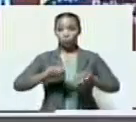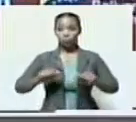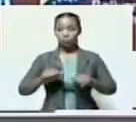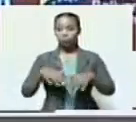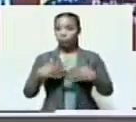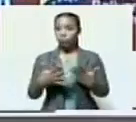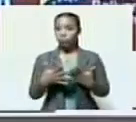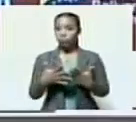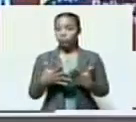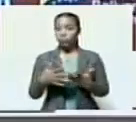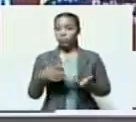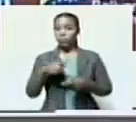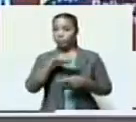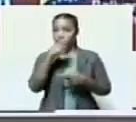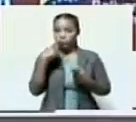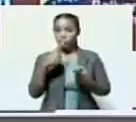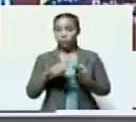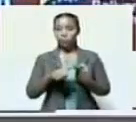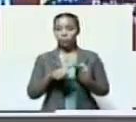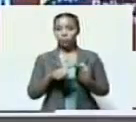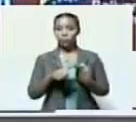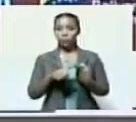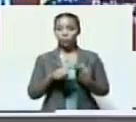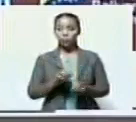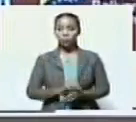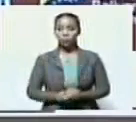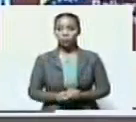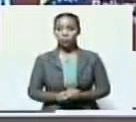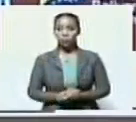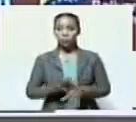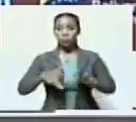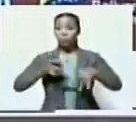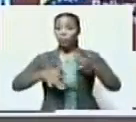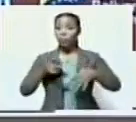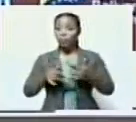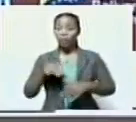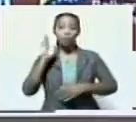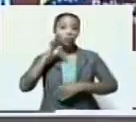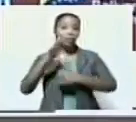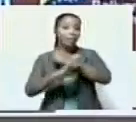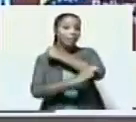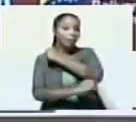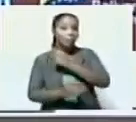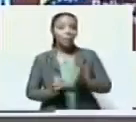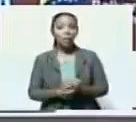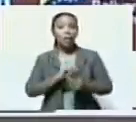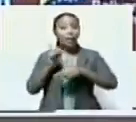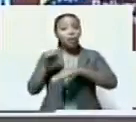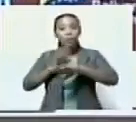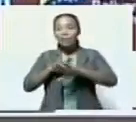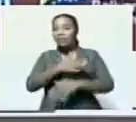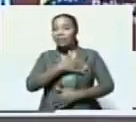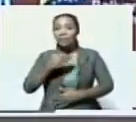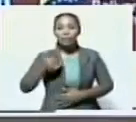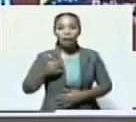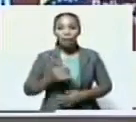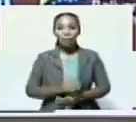los vicios, de la actividad delictiva, de aquellos que pretenden